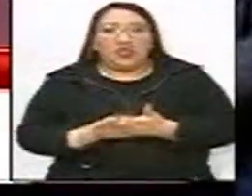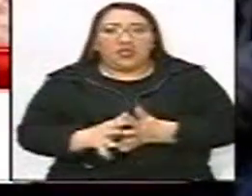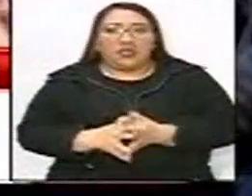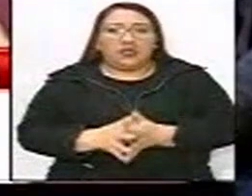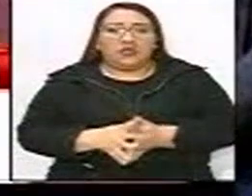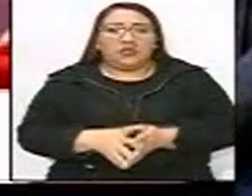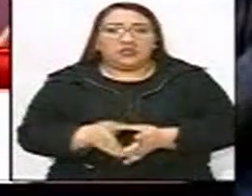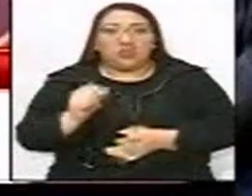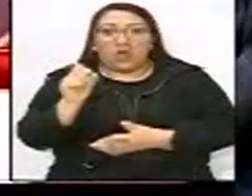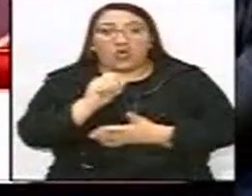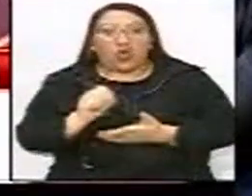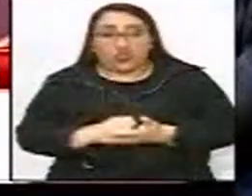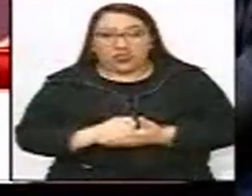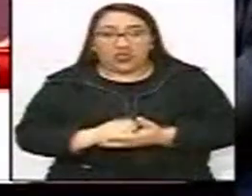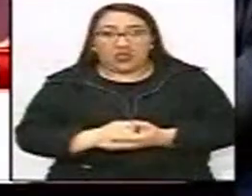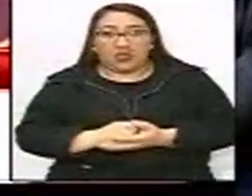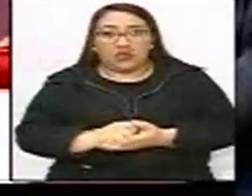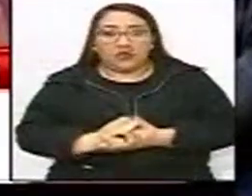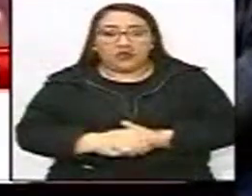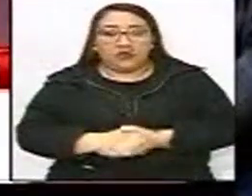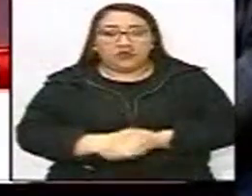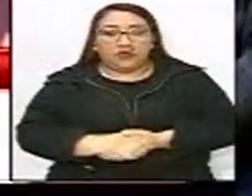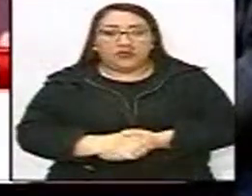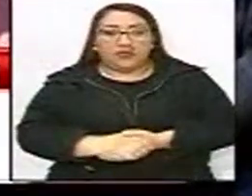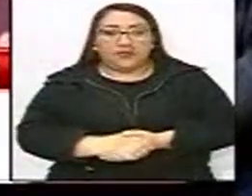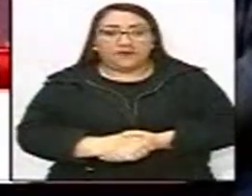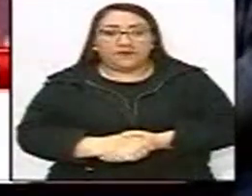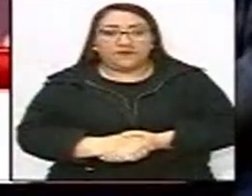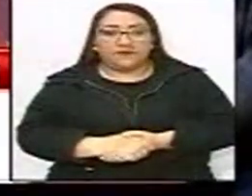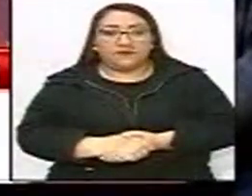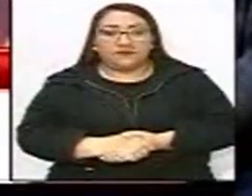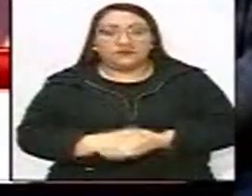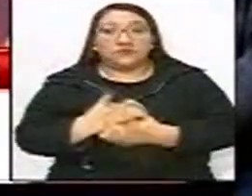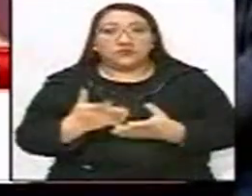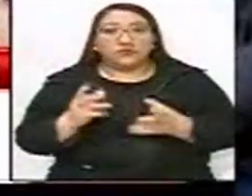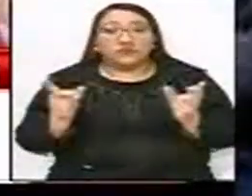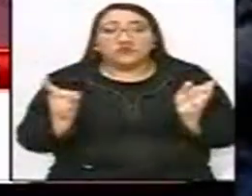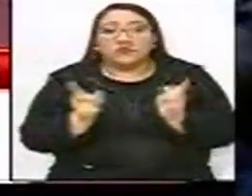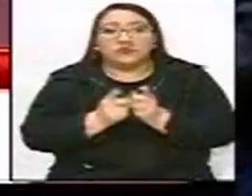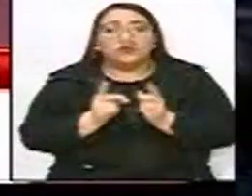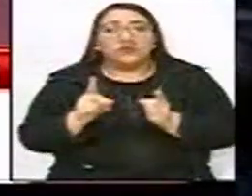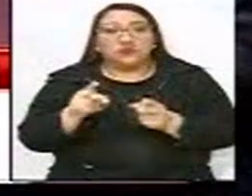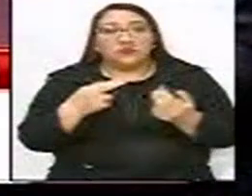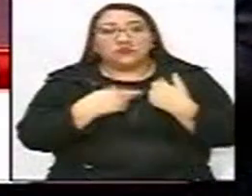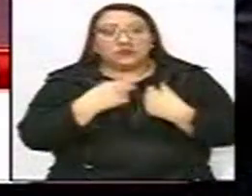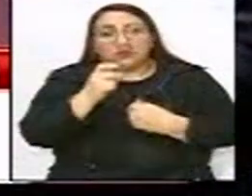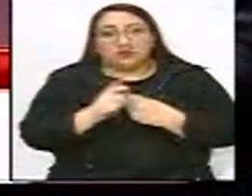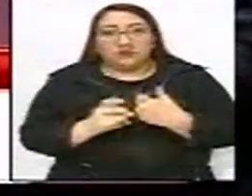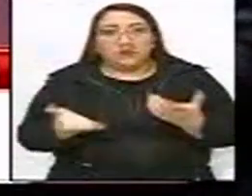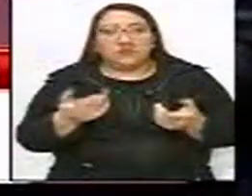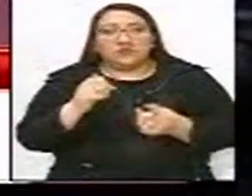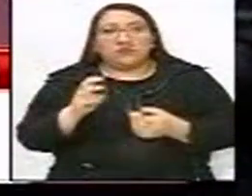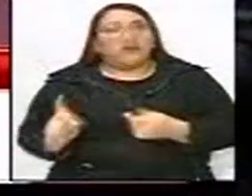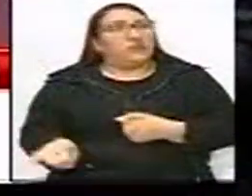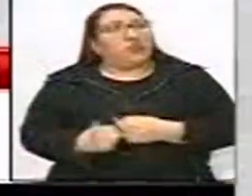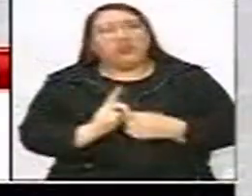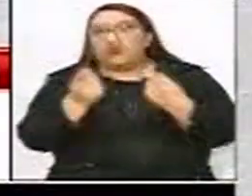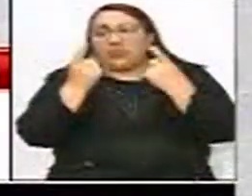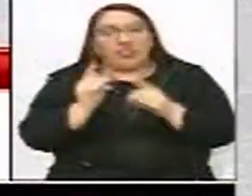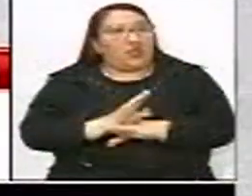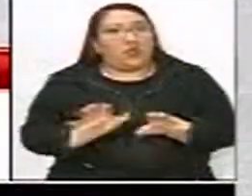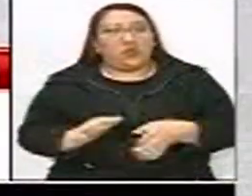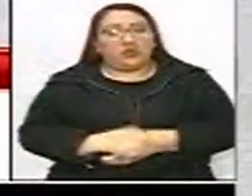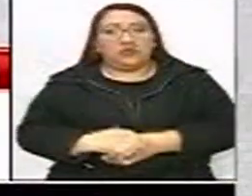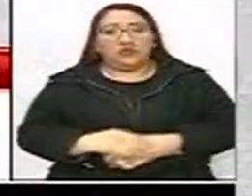O sea, si hay un contrato y un arrendamiento, una cosa muy común, muy chiquita, uno representa al ciudadano y dice, no estoy conforme